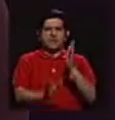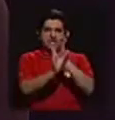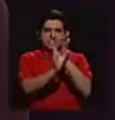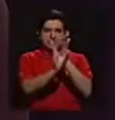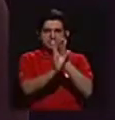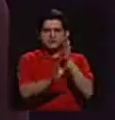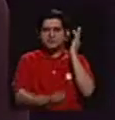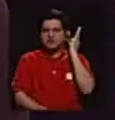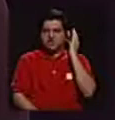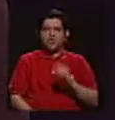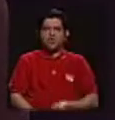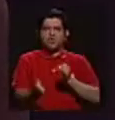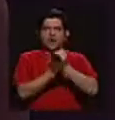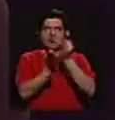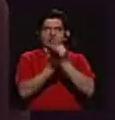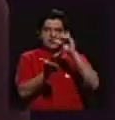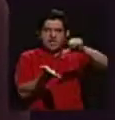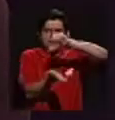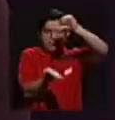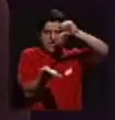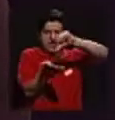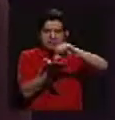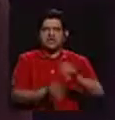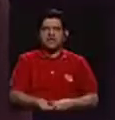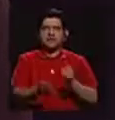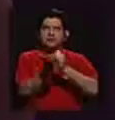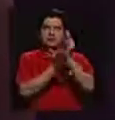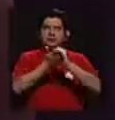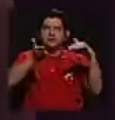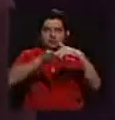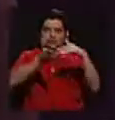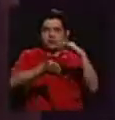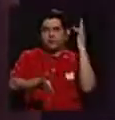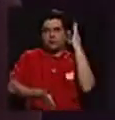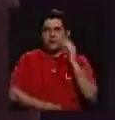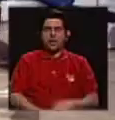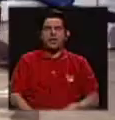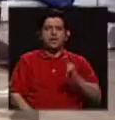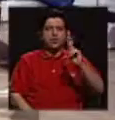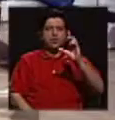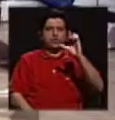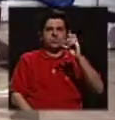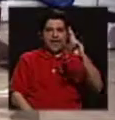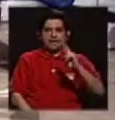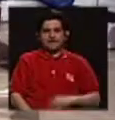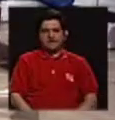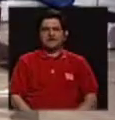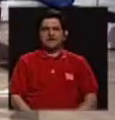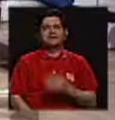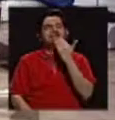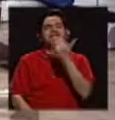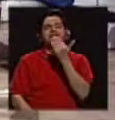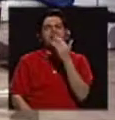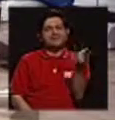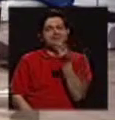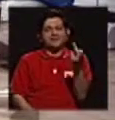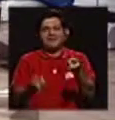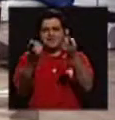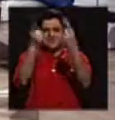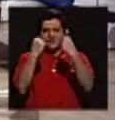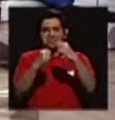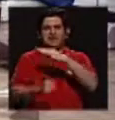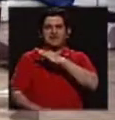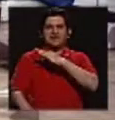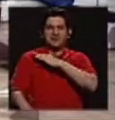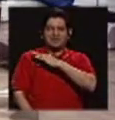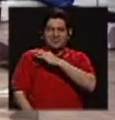e investigadora del Centro de Investigación de Estudios de la Mujer de la Universidad de Costa Rica. Muchas gracias a ambas por